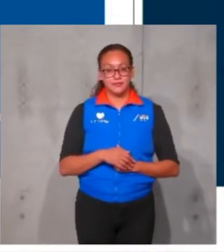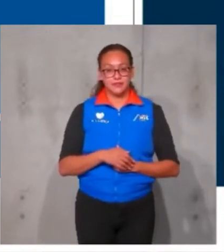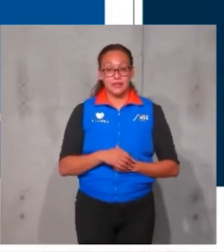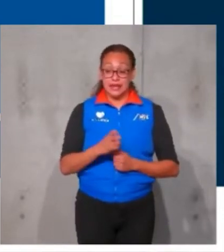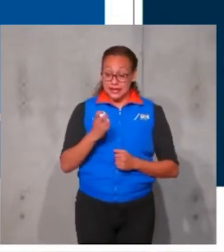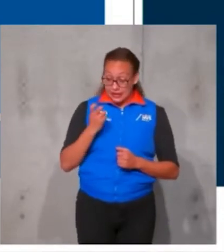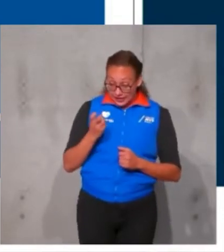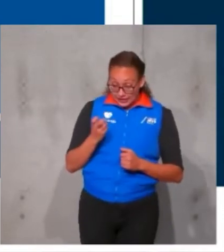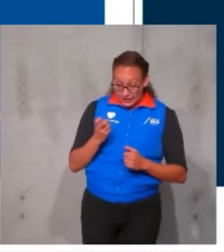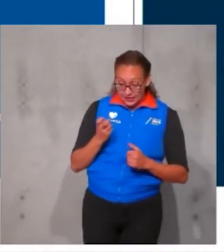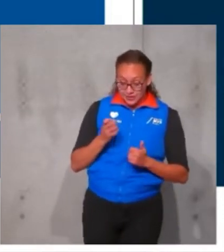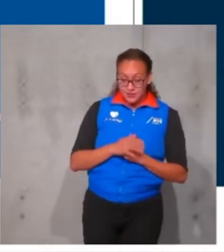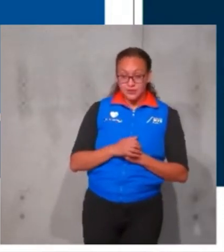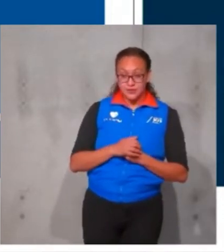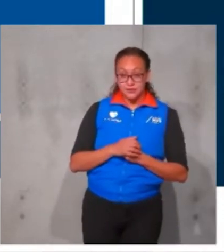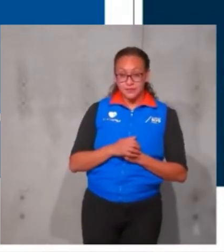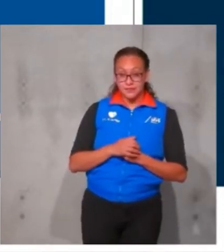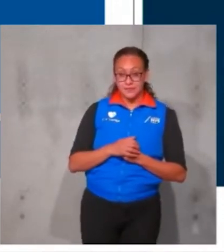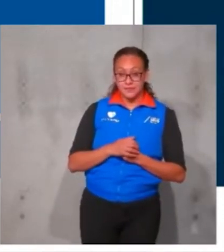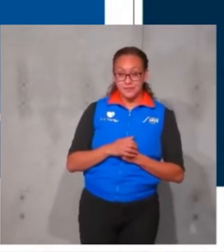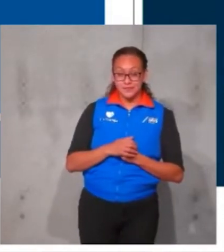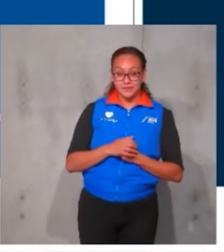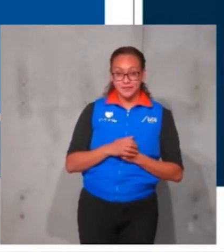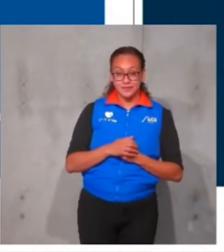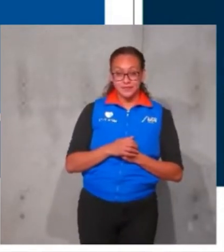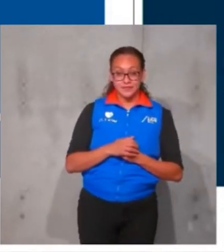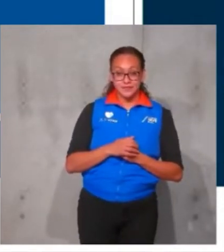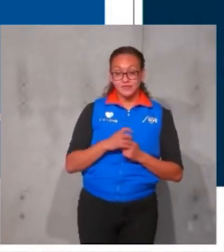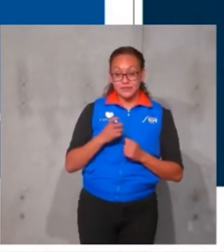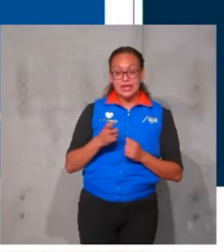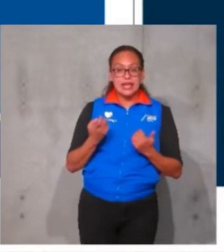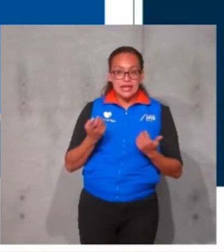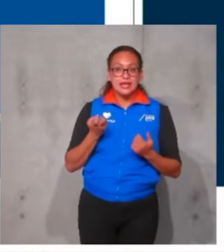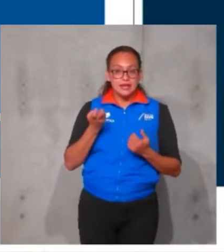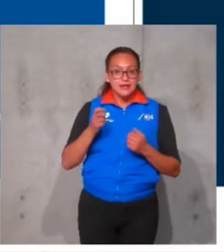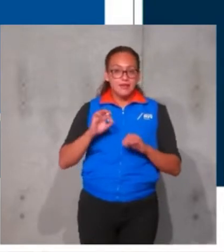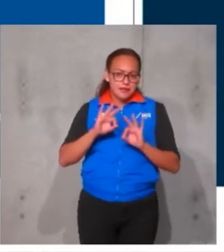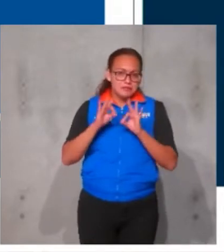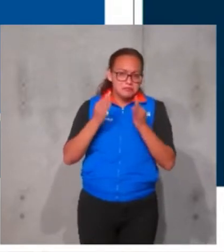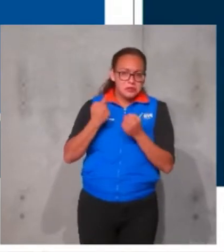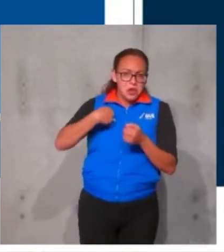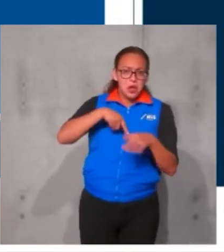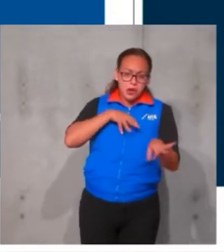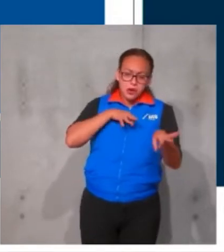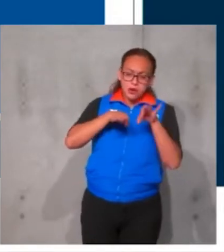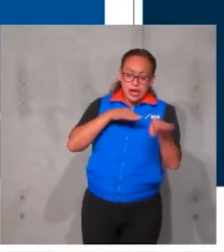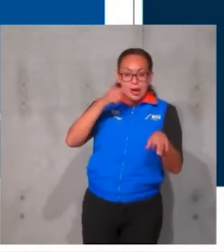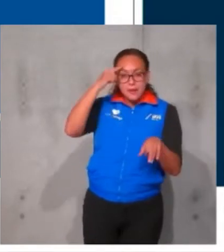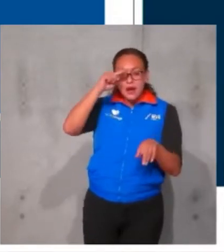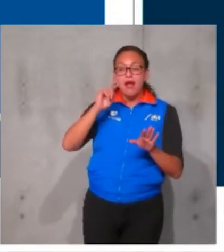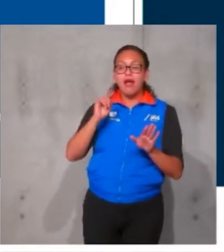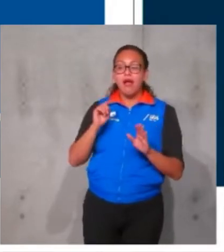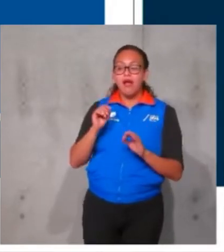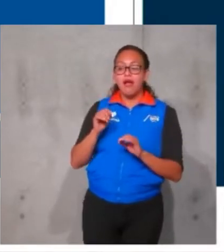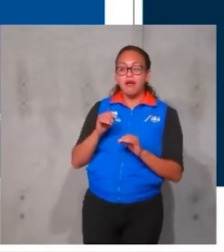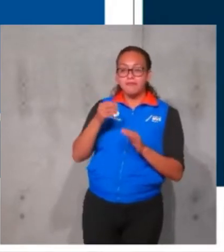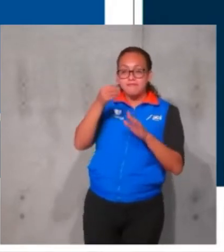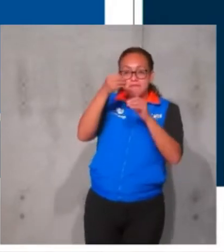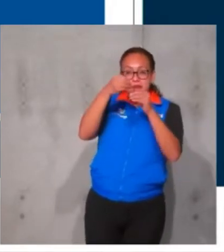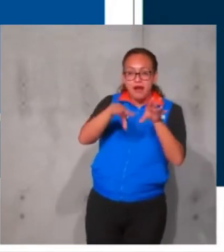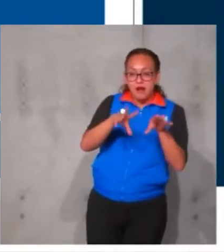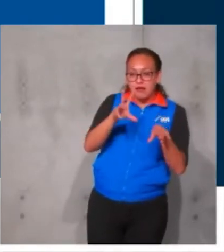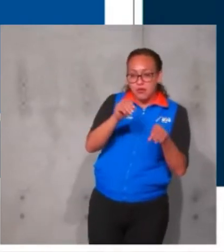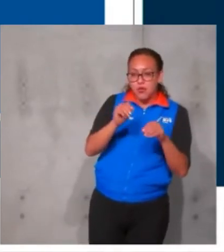llevando a cabo, tiene que consideremos en esos temas materiales la gestión de riesgo.